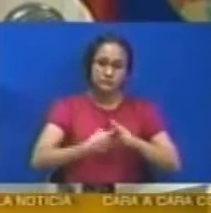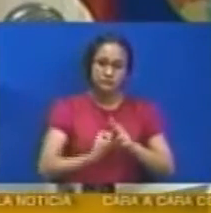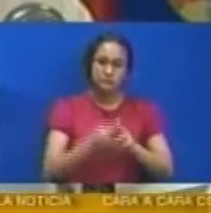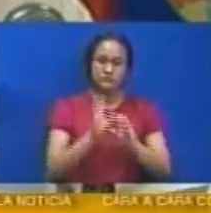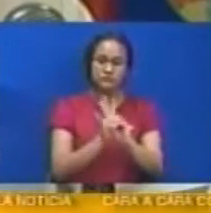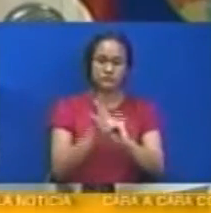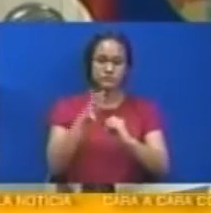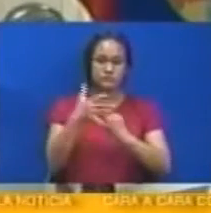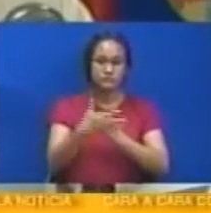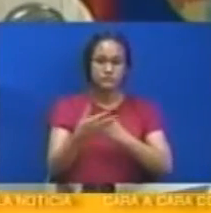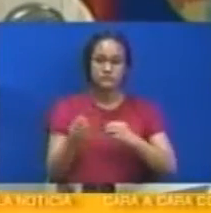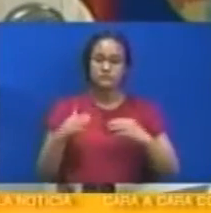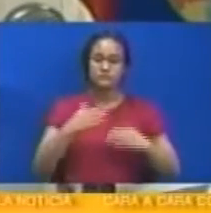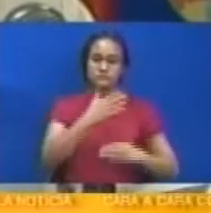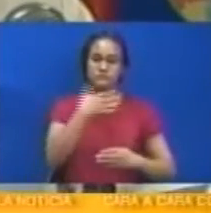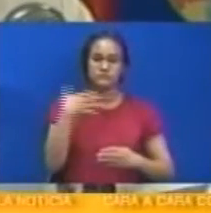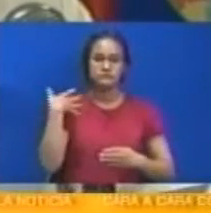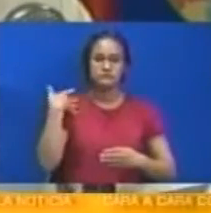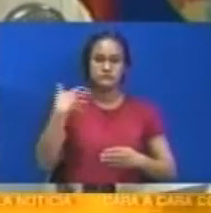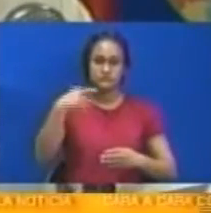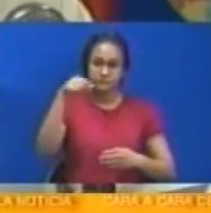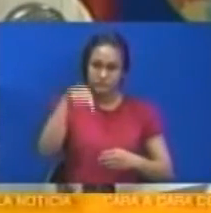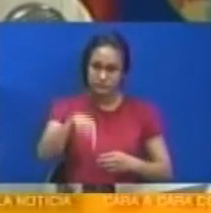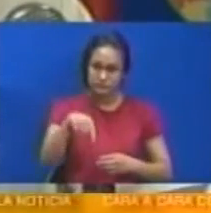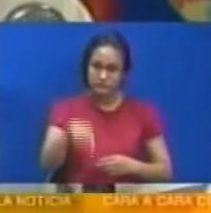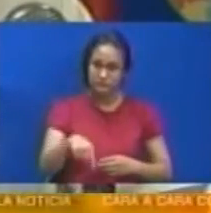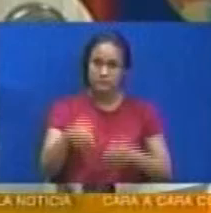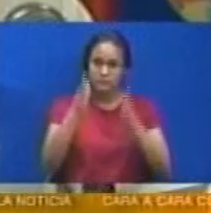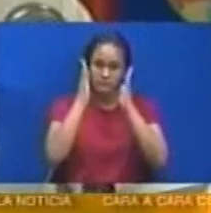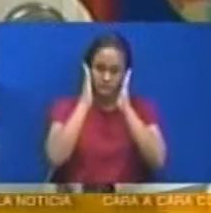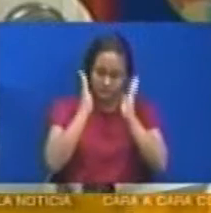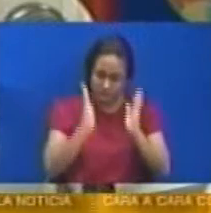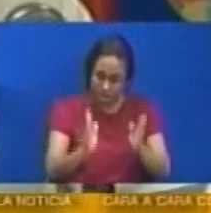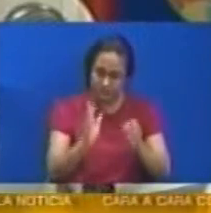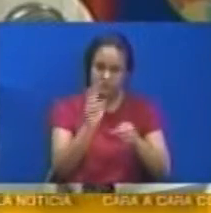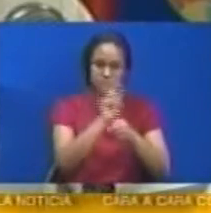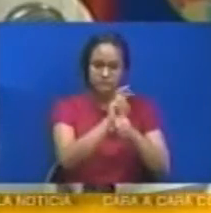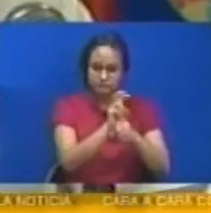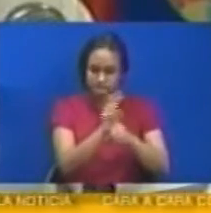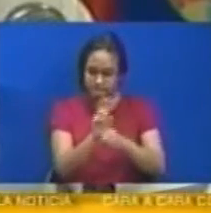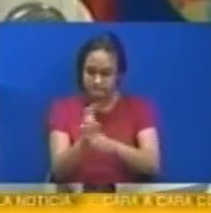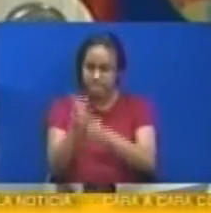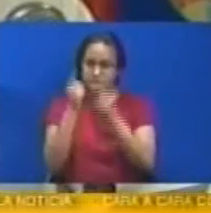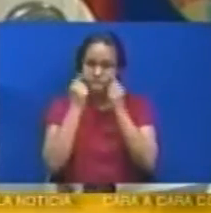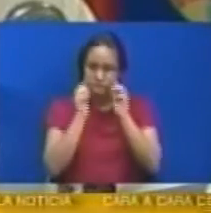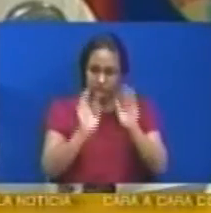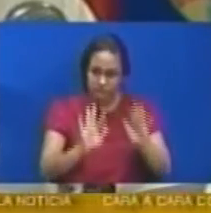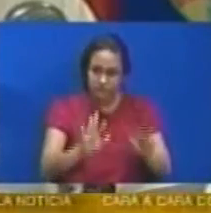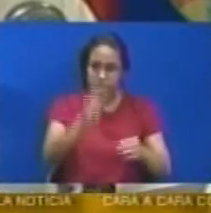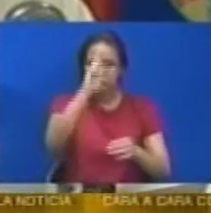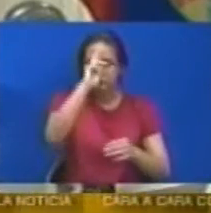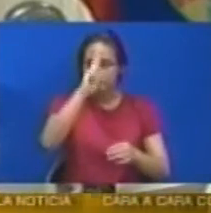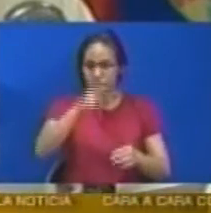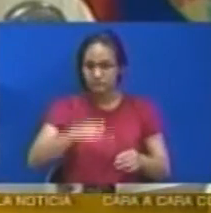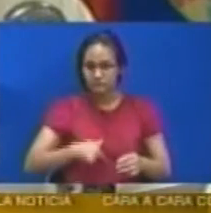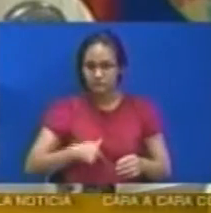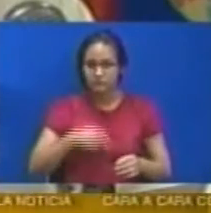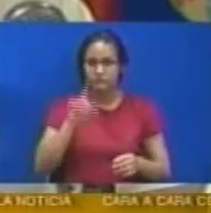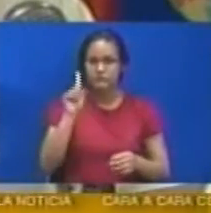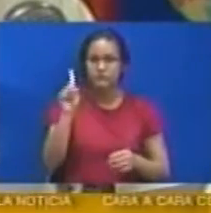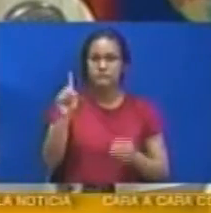día de hoy, hemos atendido y dado seguimiento responsable y cuidadoso a 1